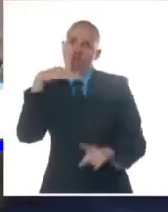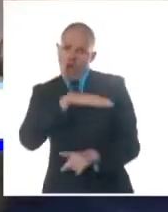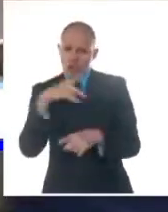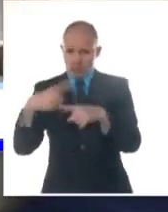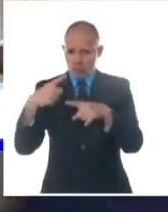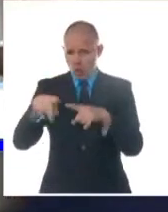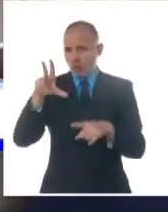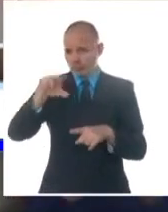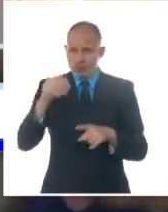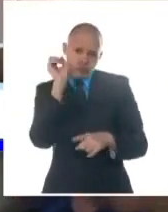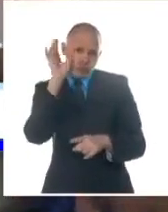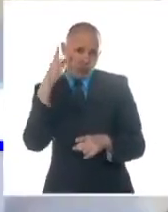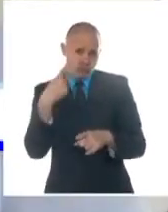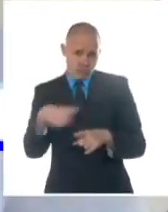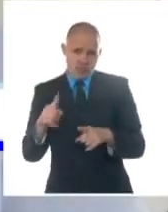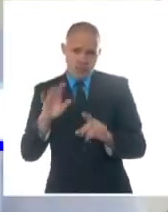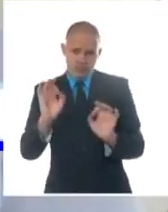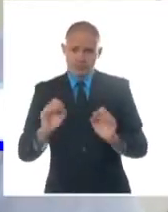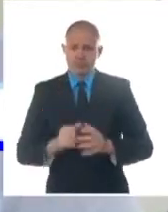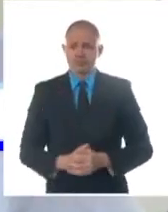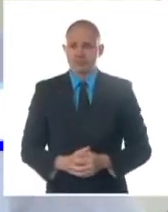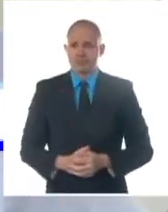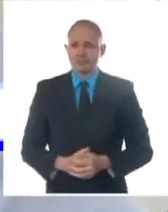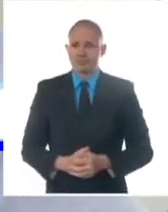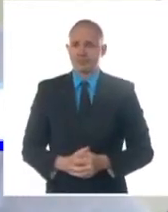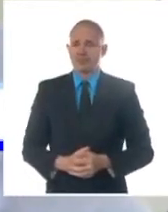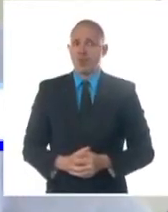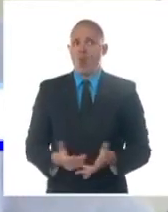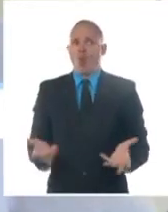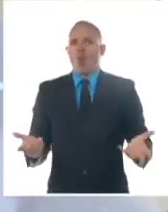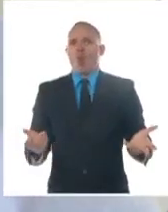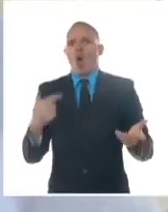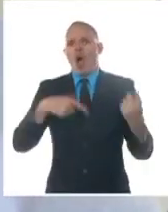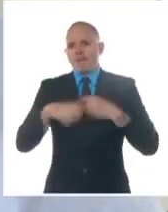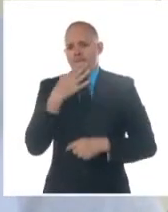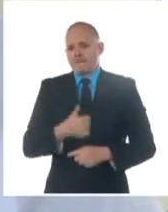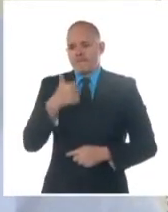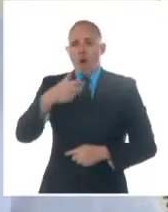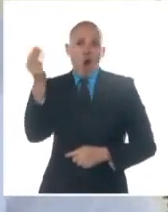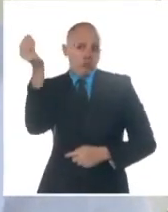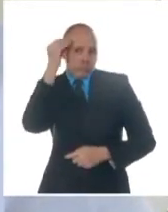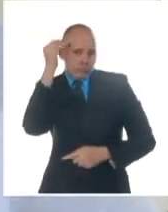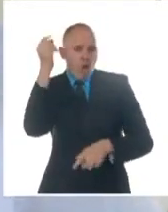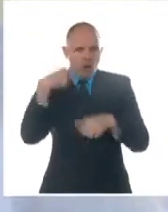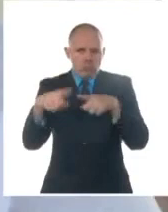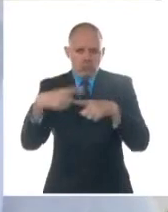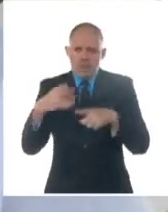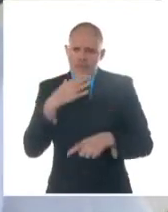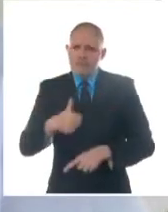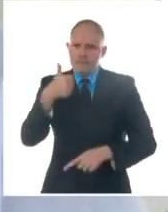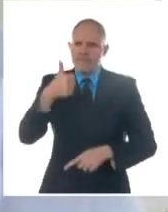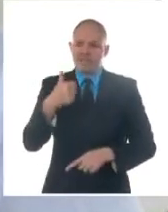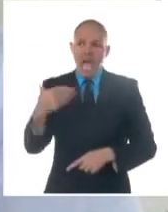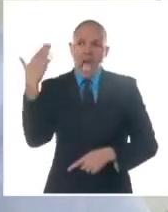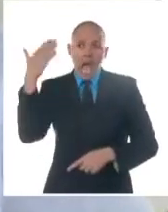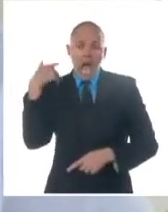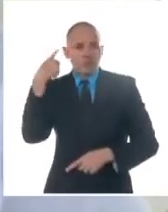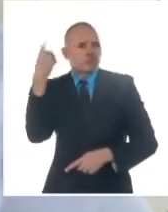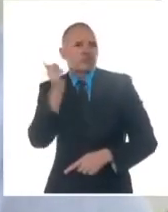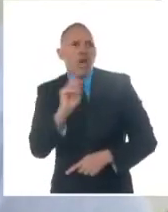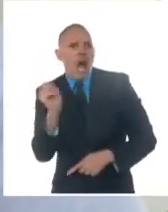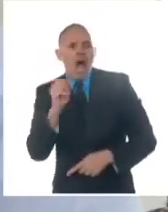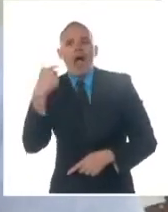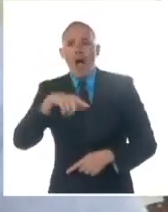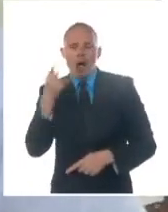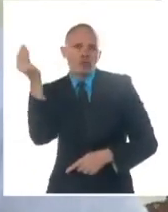innovación. Nos ha ayudado a aprender y refrescar conocimientos que nosotros no teníamos, sobre todo